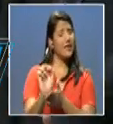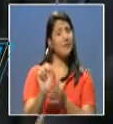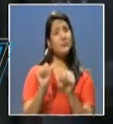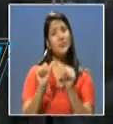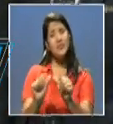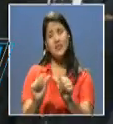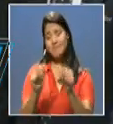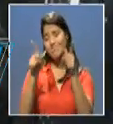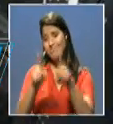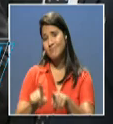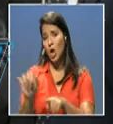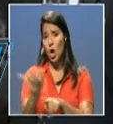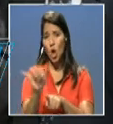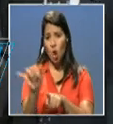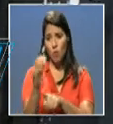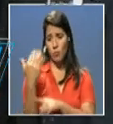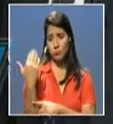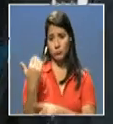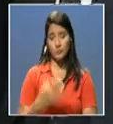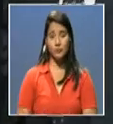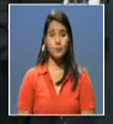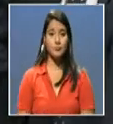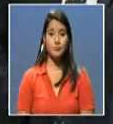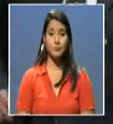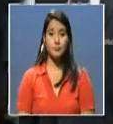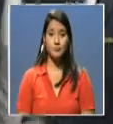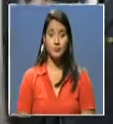hechos como los mencionados en los últimos meses.